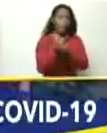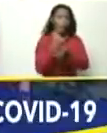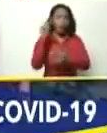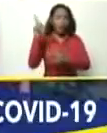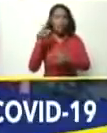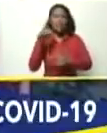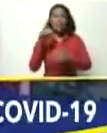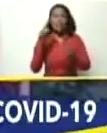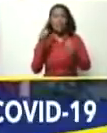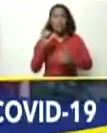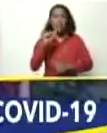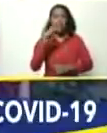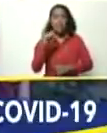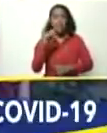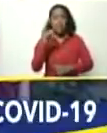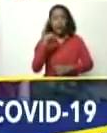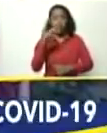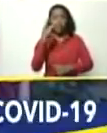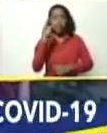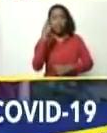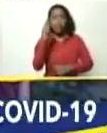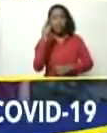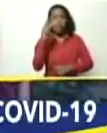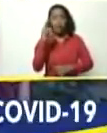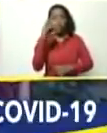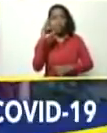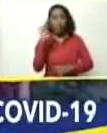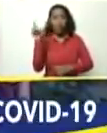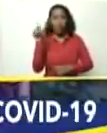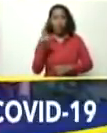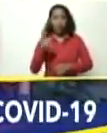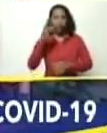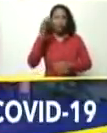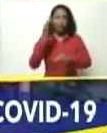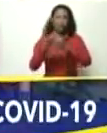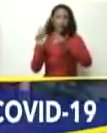Santander y lamentó que Bolívar no fusilara a Santander.